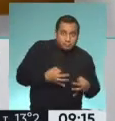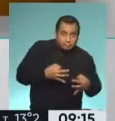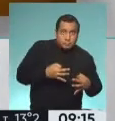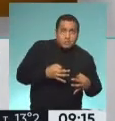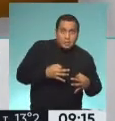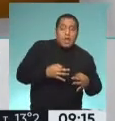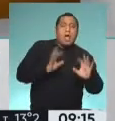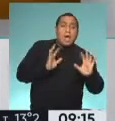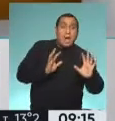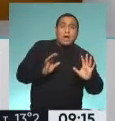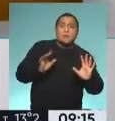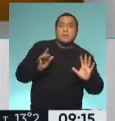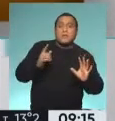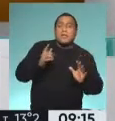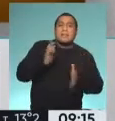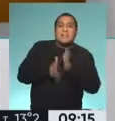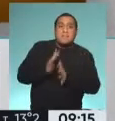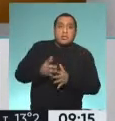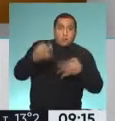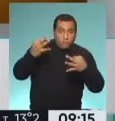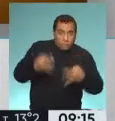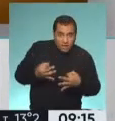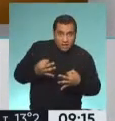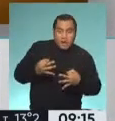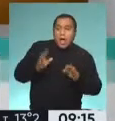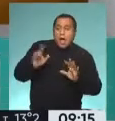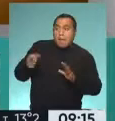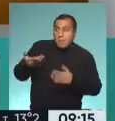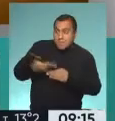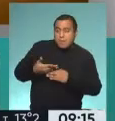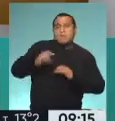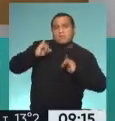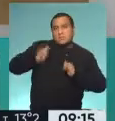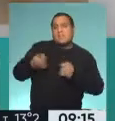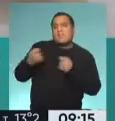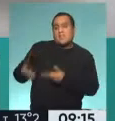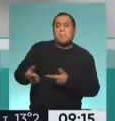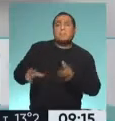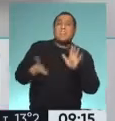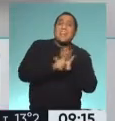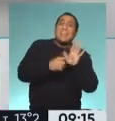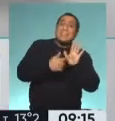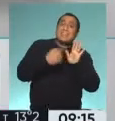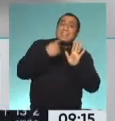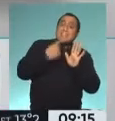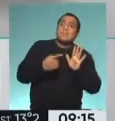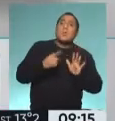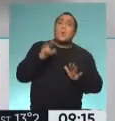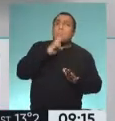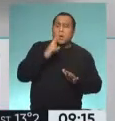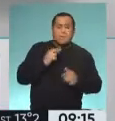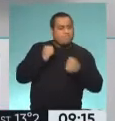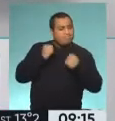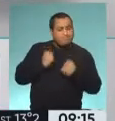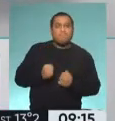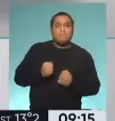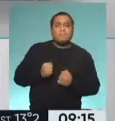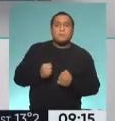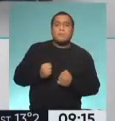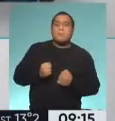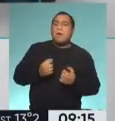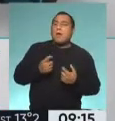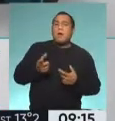entienda. Un poquito nuestro rol y lo que habla esta ley es de empoderar a las mujeres y a las personas